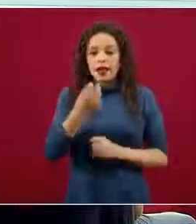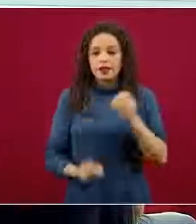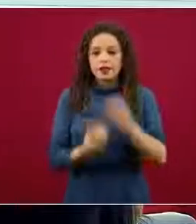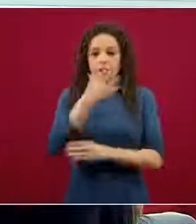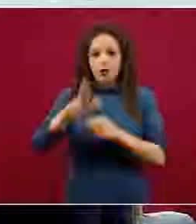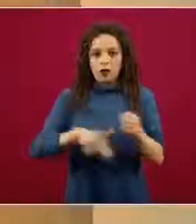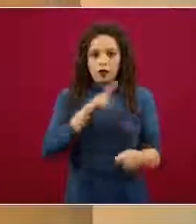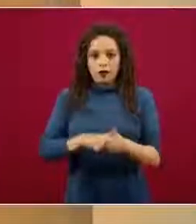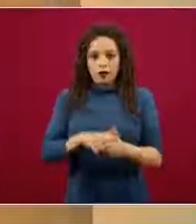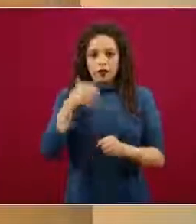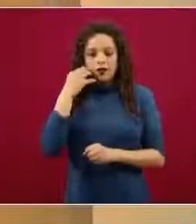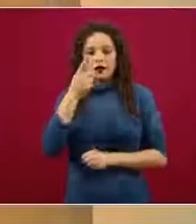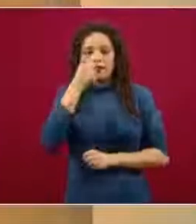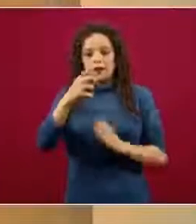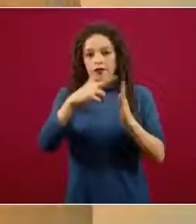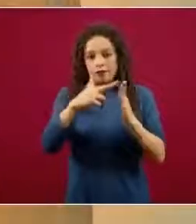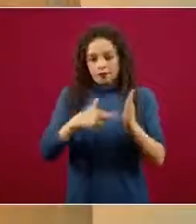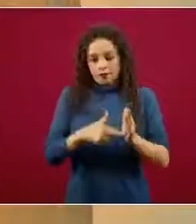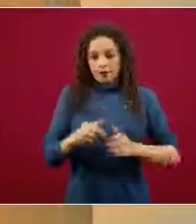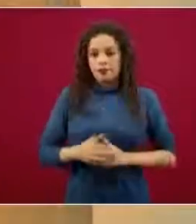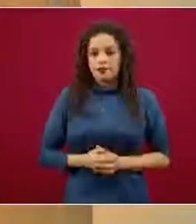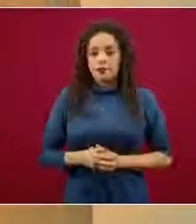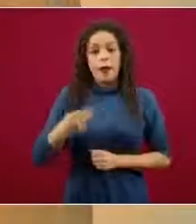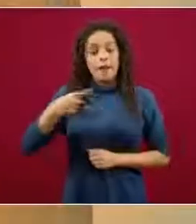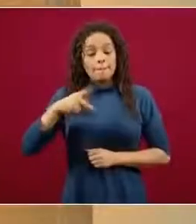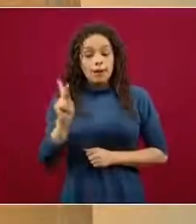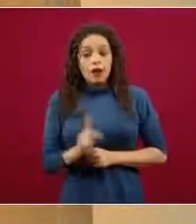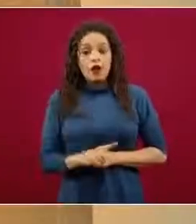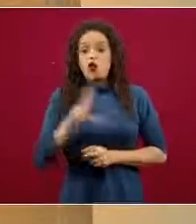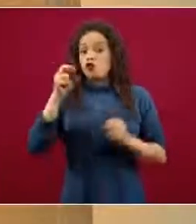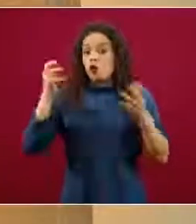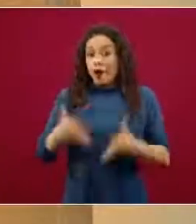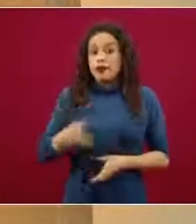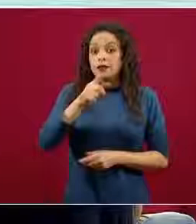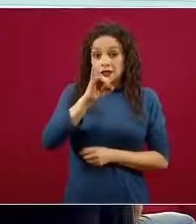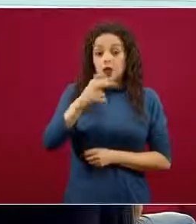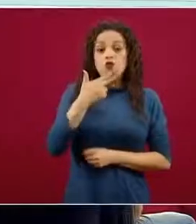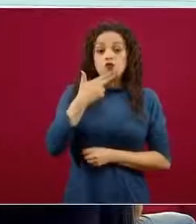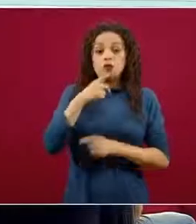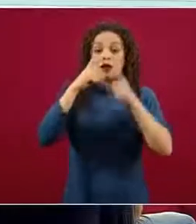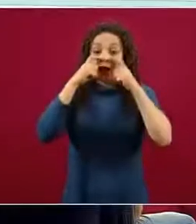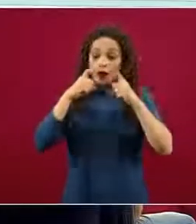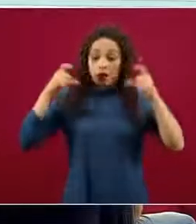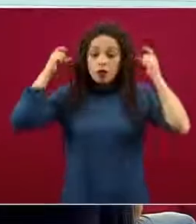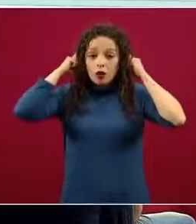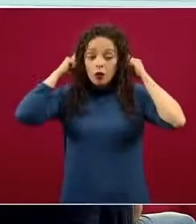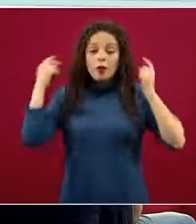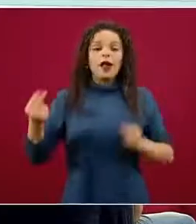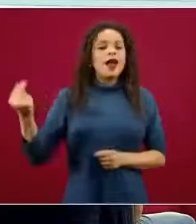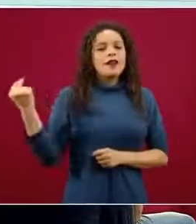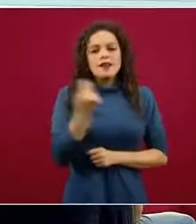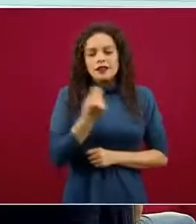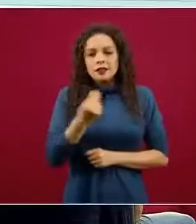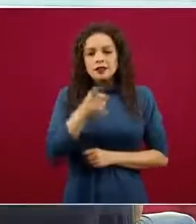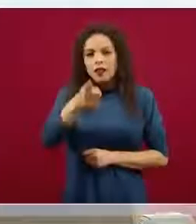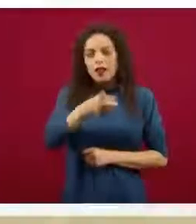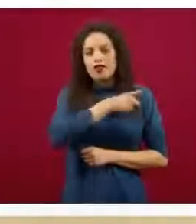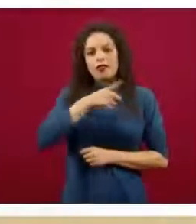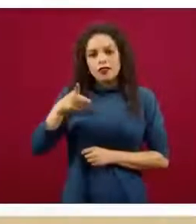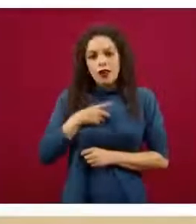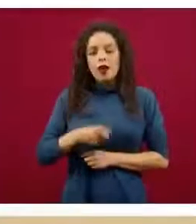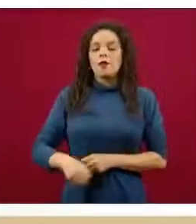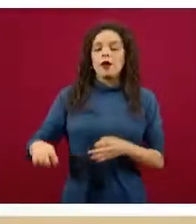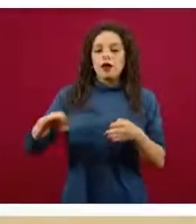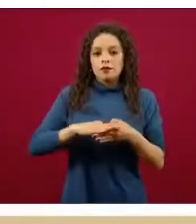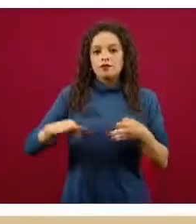Sin embargo, aunque usen cubreboca, es importante siempre tener en mente que hay que seguir lavando nuestras manos frecuentemente.